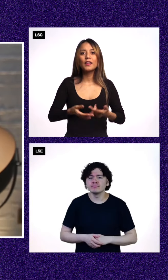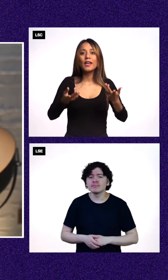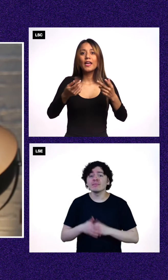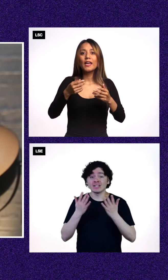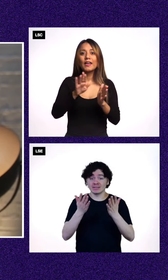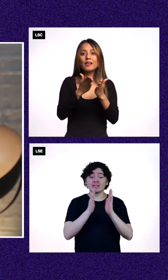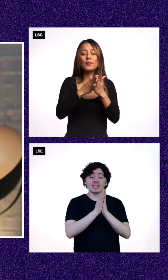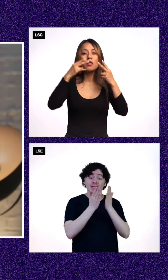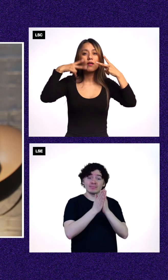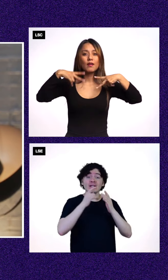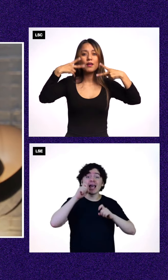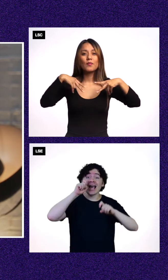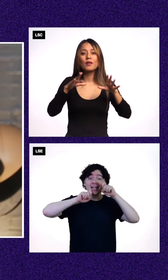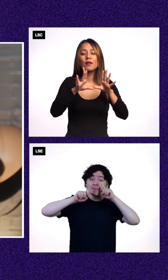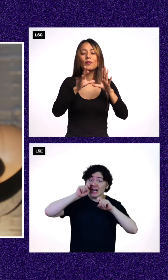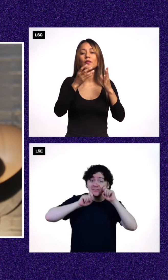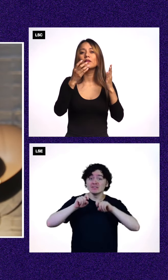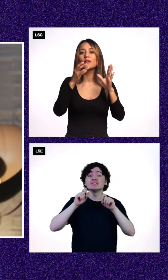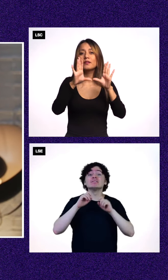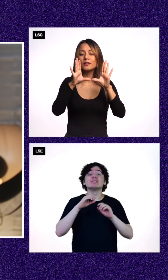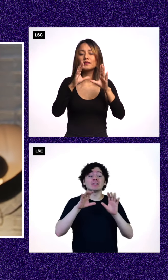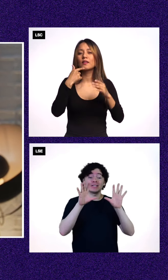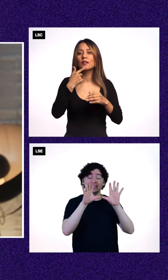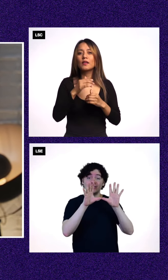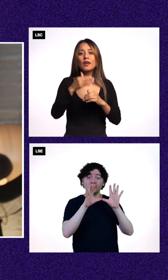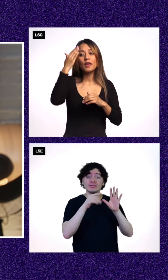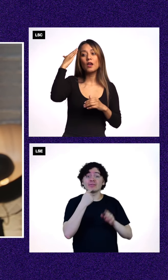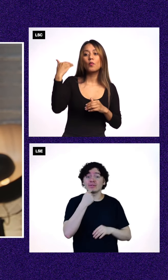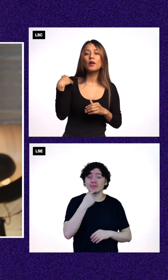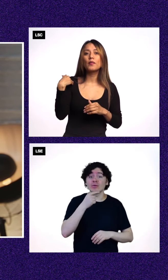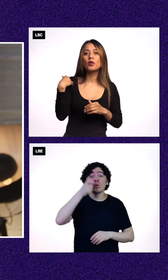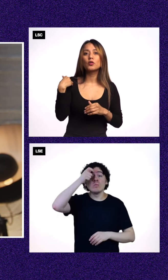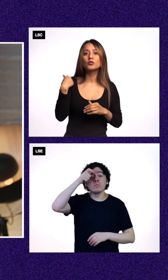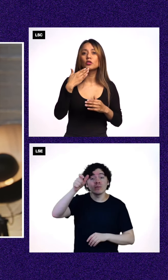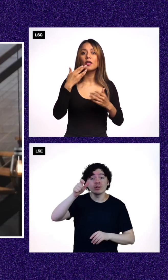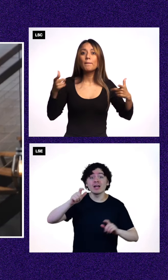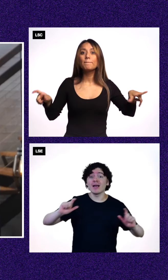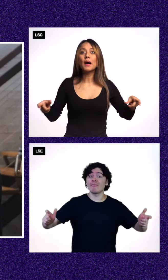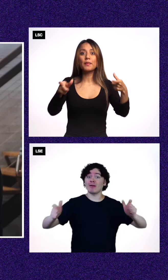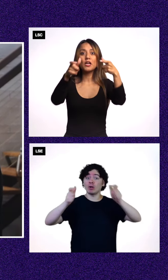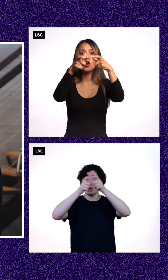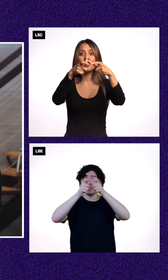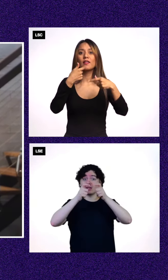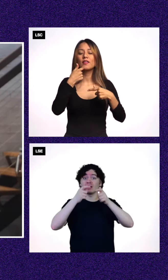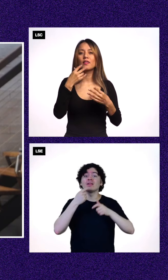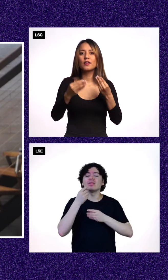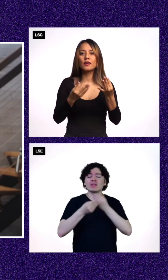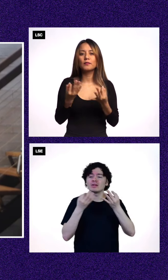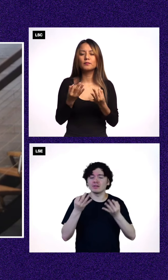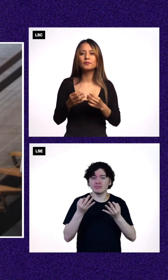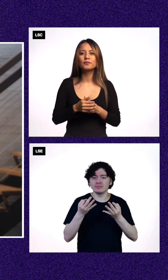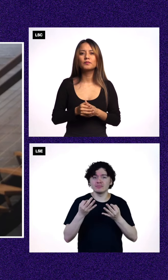10, habla del pueblo de Dios cuando estaba en Babilonia. Y el Señor dice, porque así dijo Jehová,